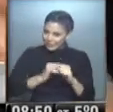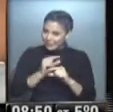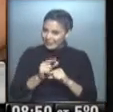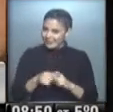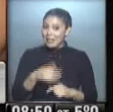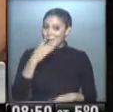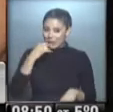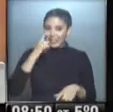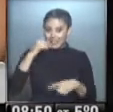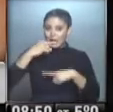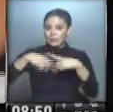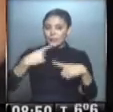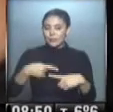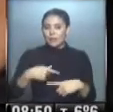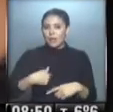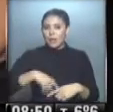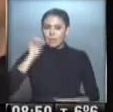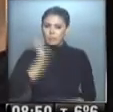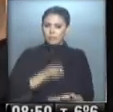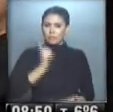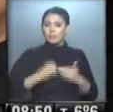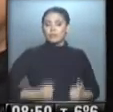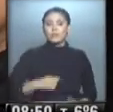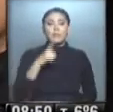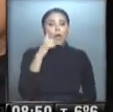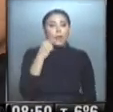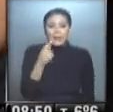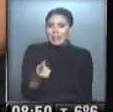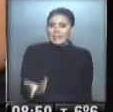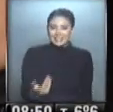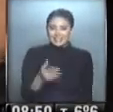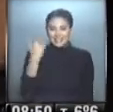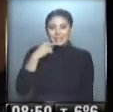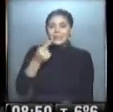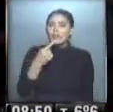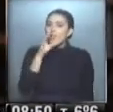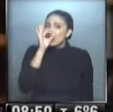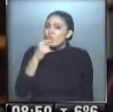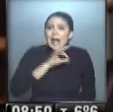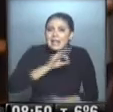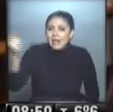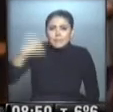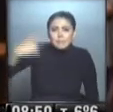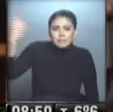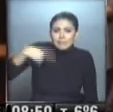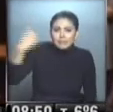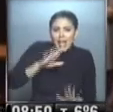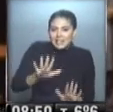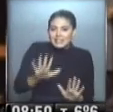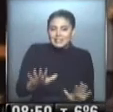al correr los días que cada vez manda más hacer le dice en un momento nunca nadie me auto en mi